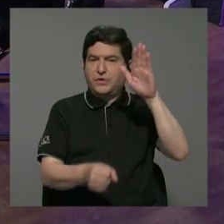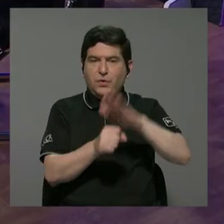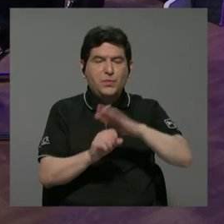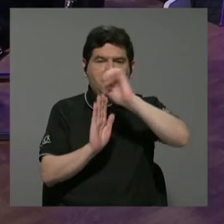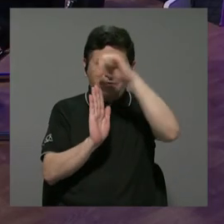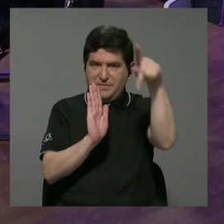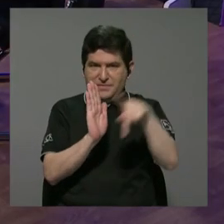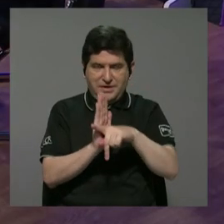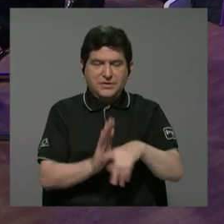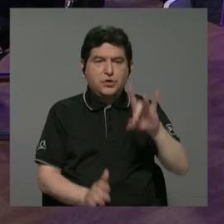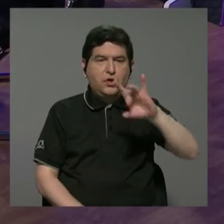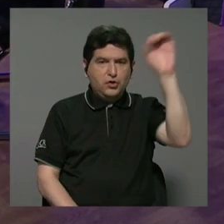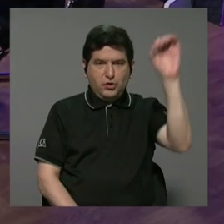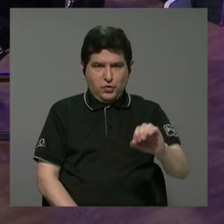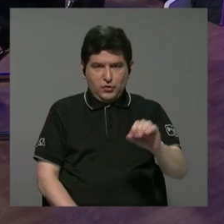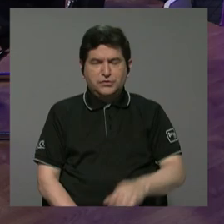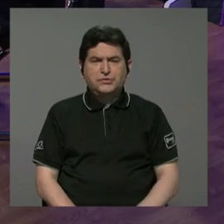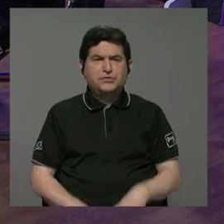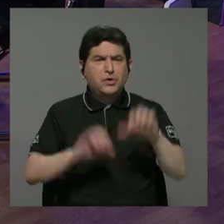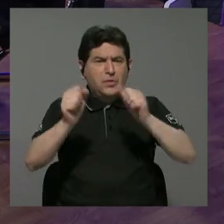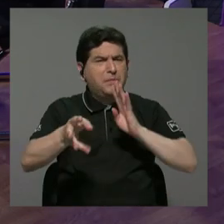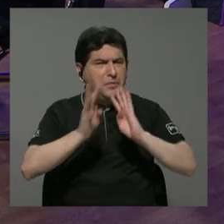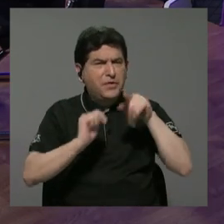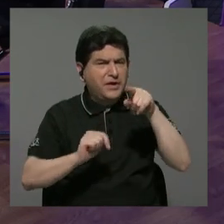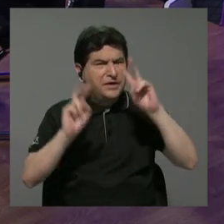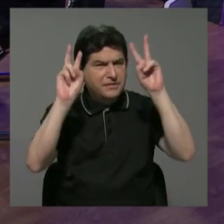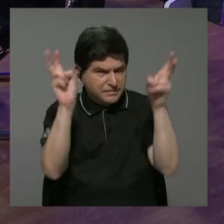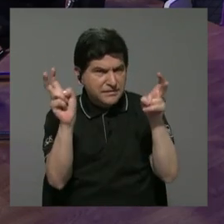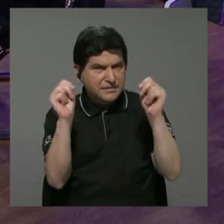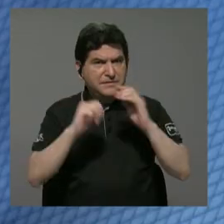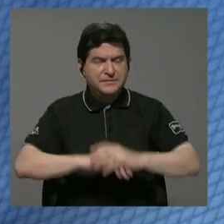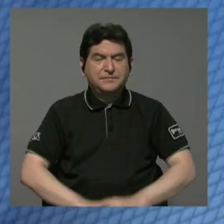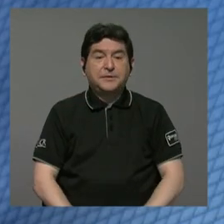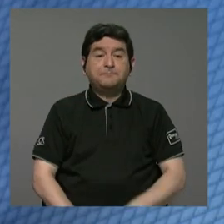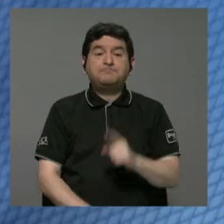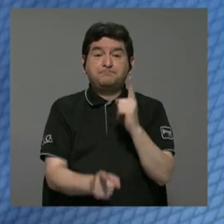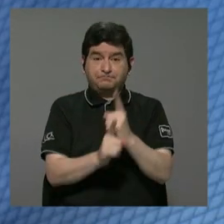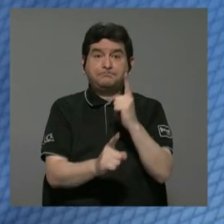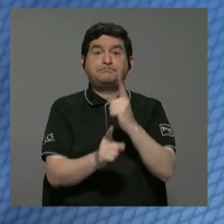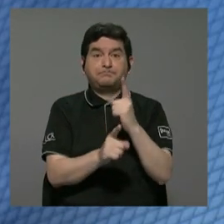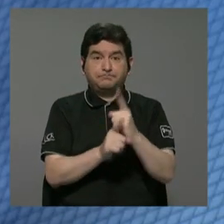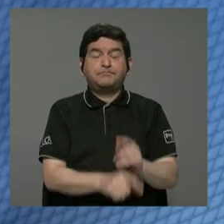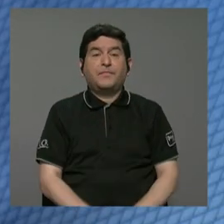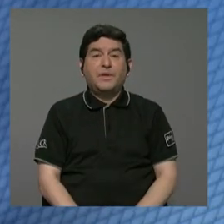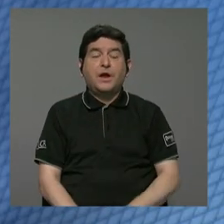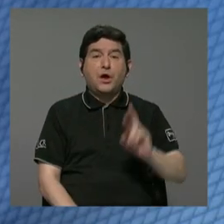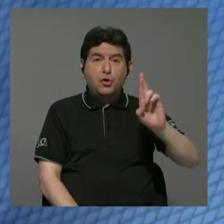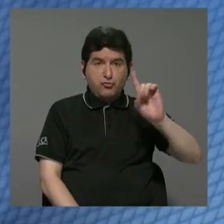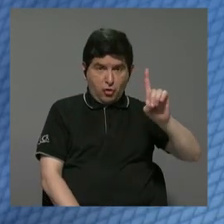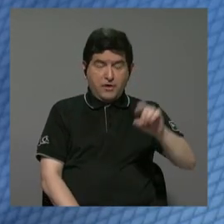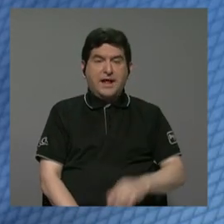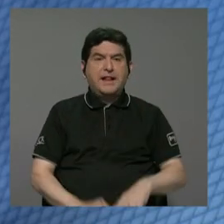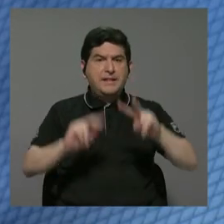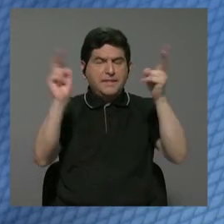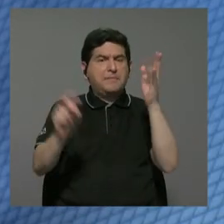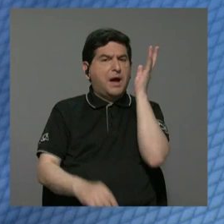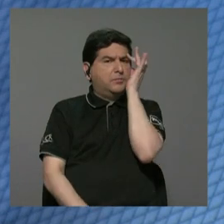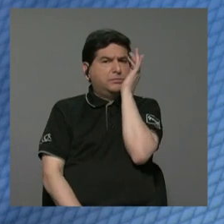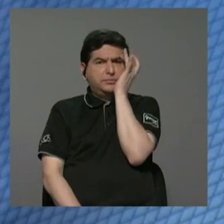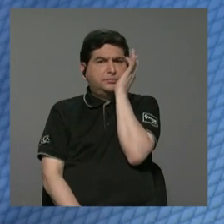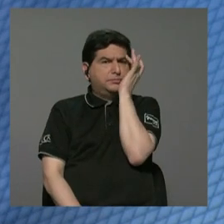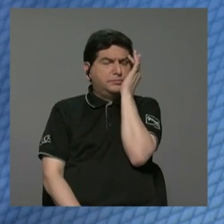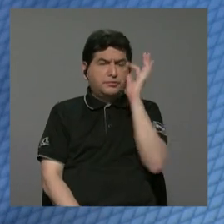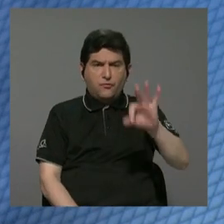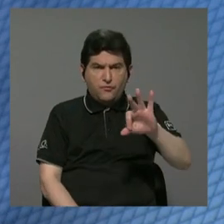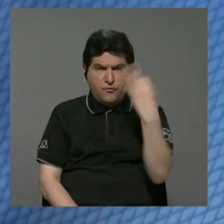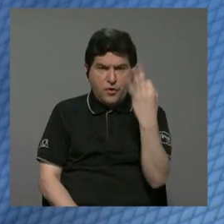establecido. Tal vez si nos referimos a eso. Efectivamente, don Ronald, esto es un tema verdaderamente preocupante, la